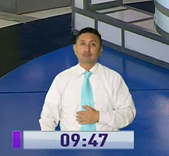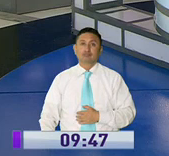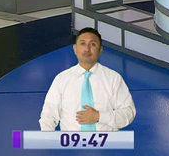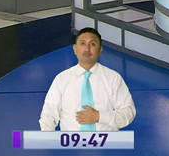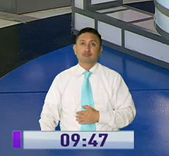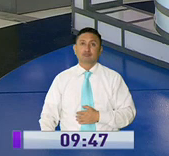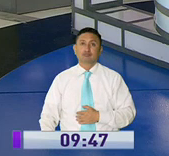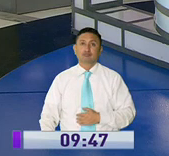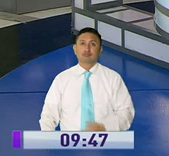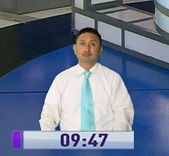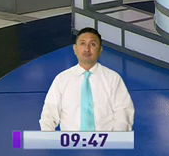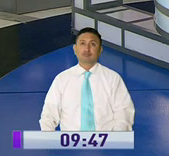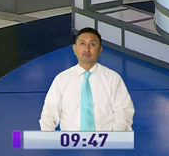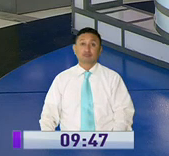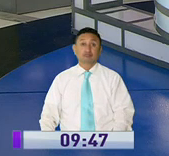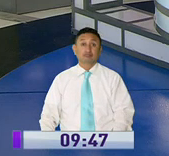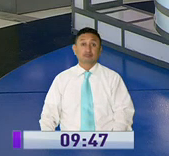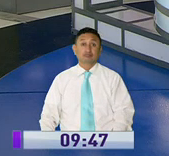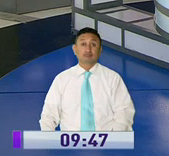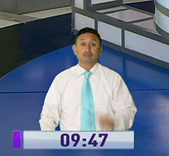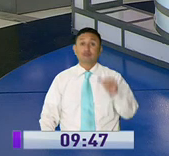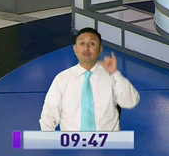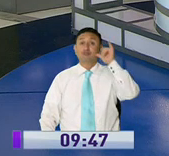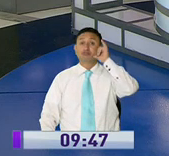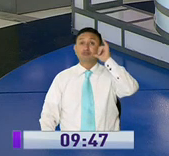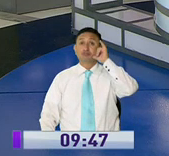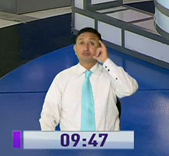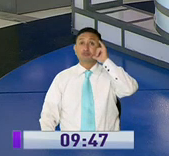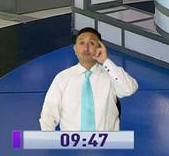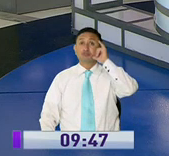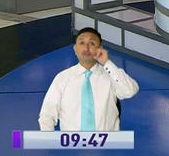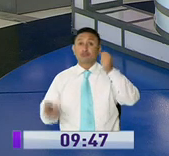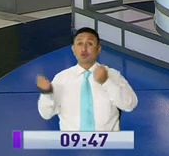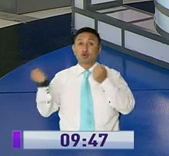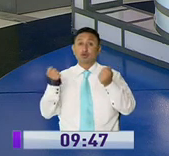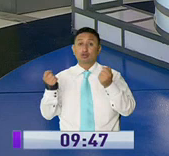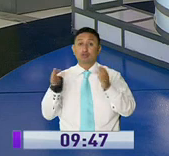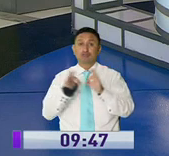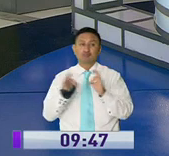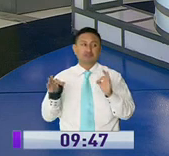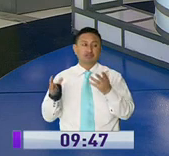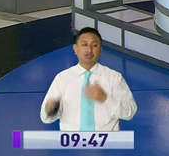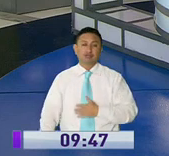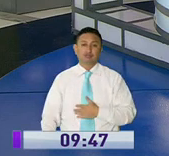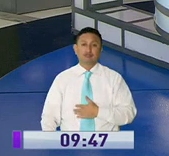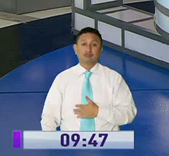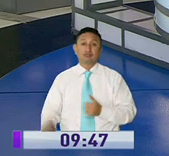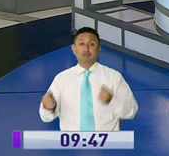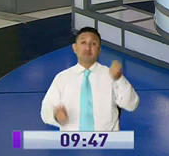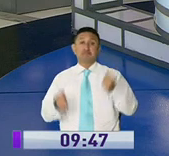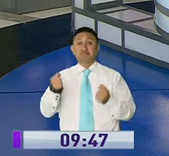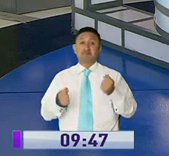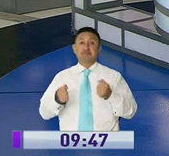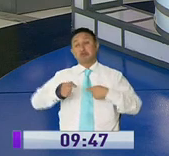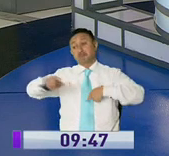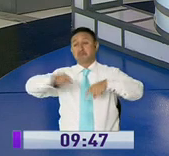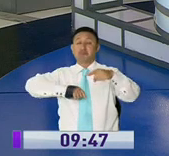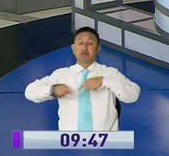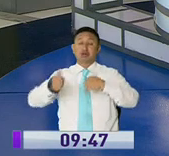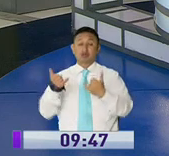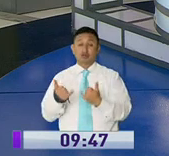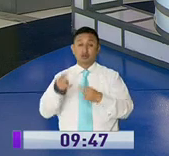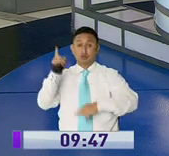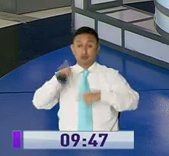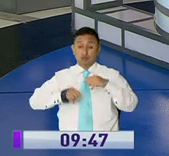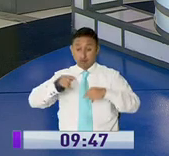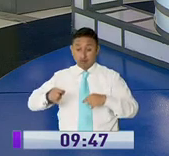que en Sangolquí no hay control para nada. Salen en sus autos e incluso en el toque de queda la